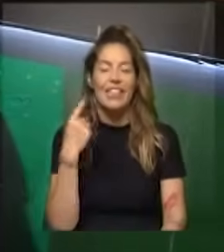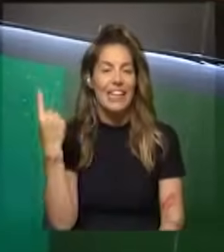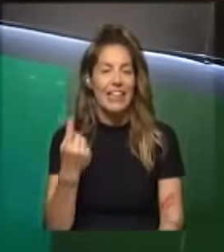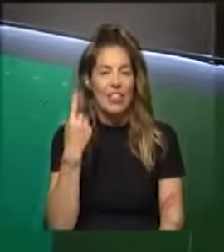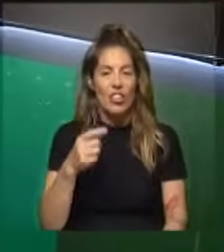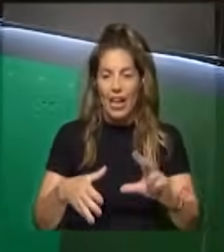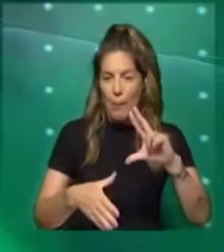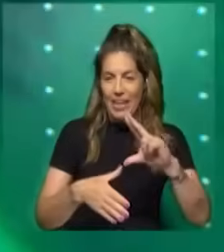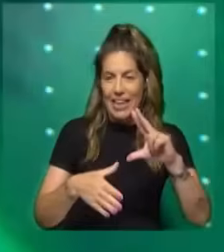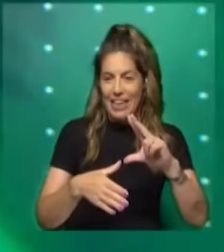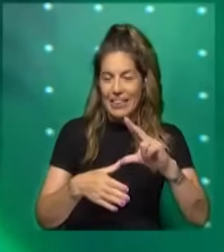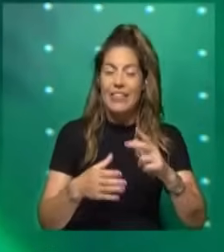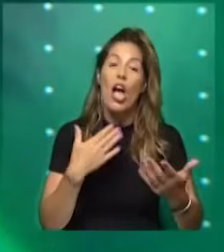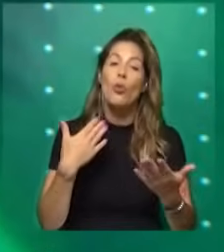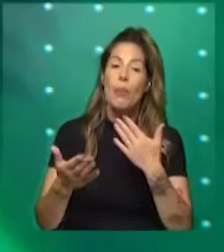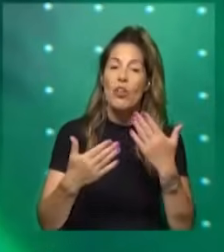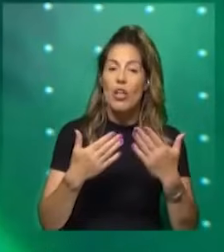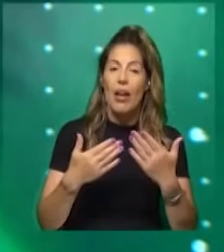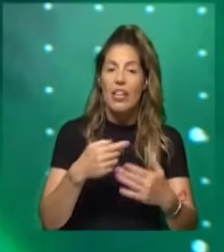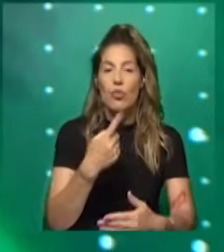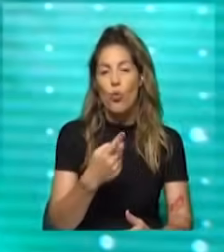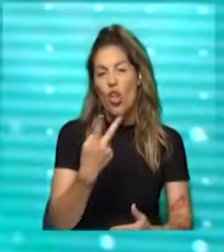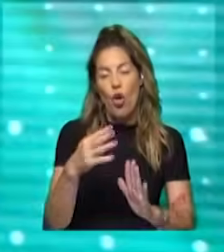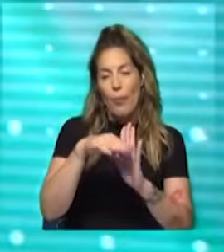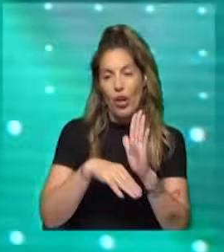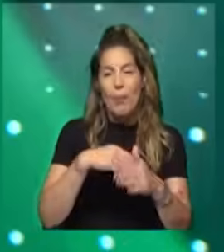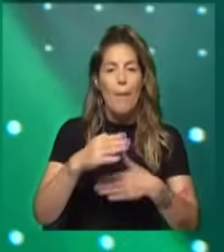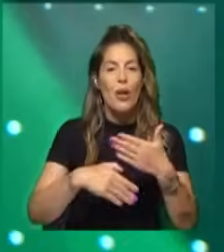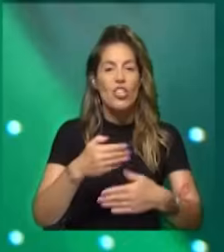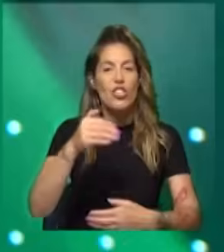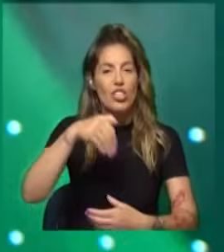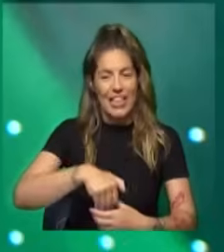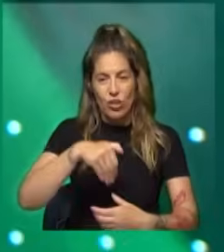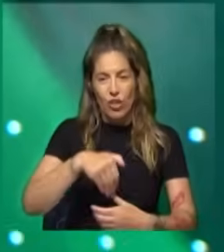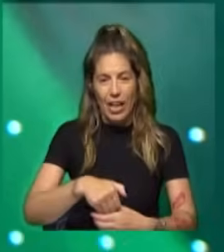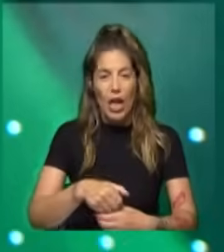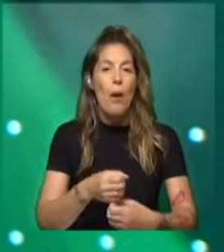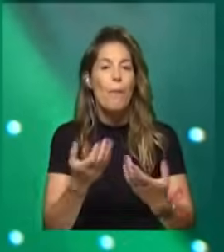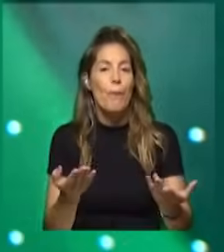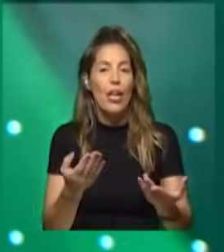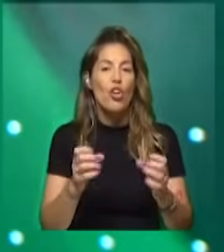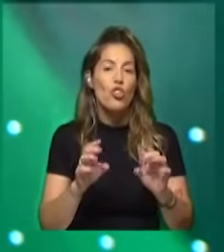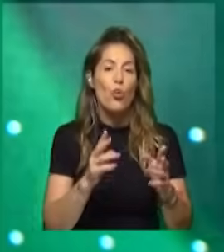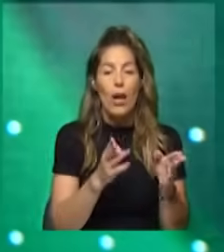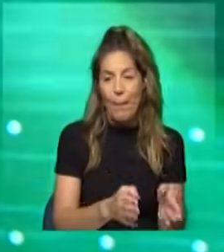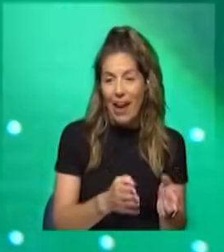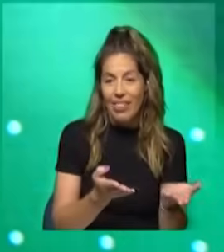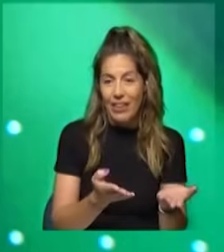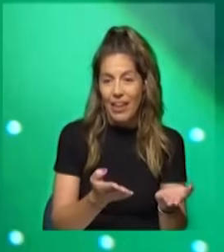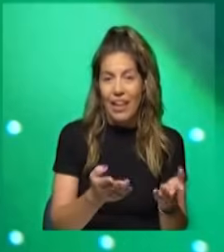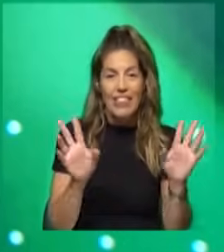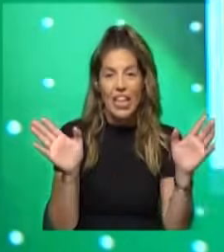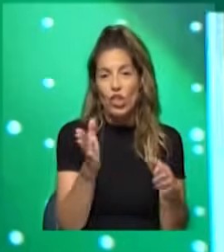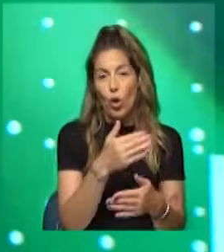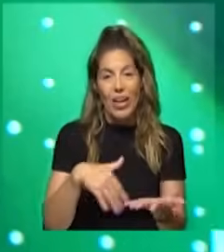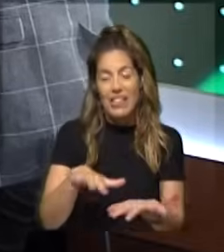América Latina? Estuvimos hablando hace uno o dos programas de los procesos electorales, pero bueno, son solo una parte de todo lo que